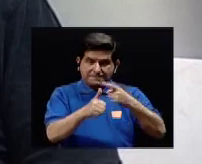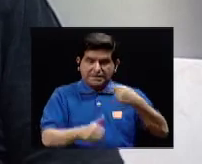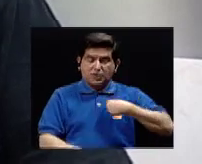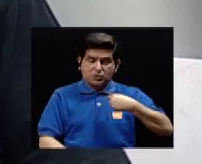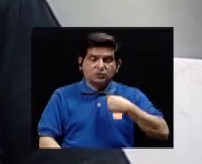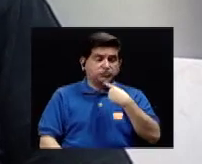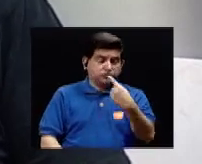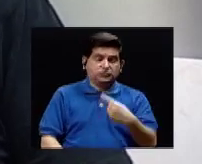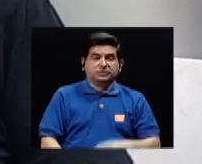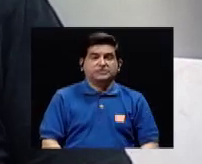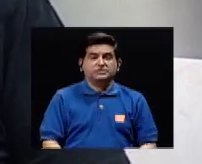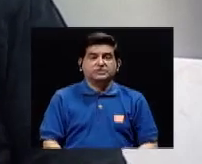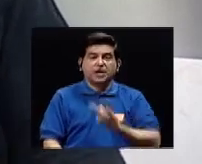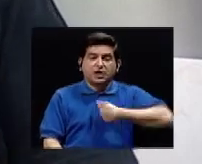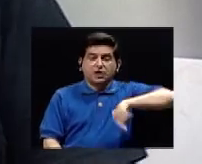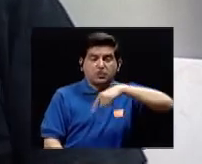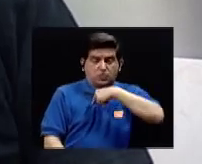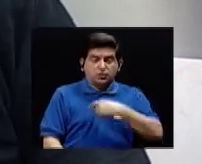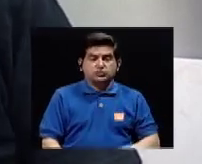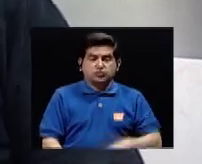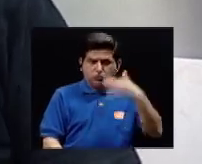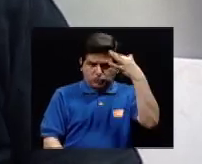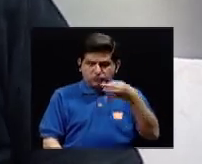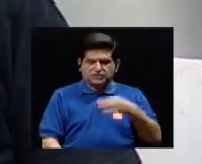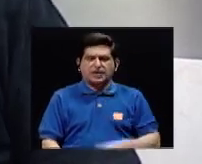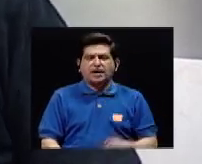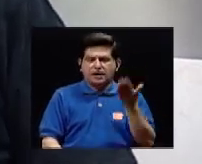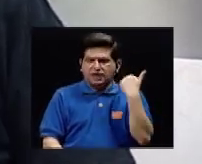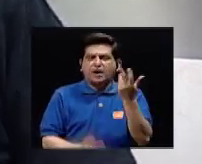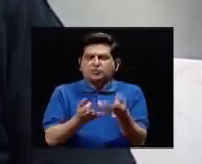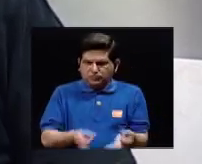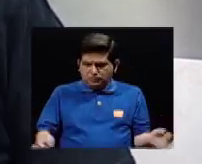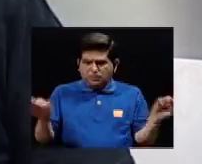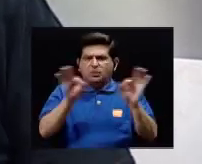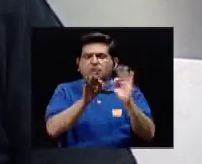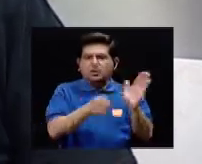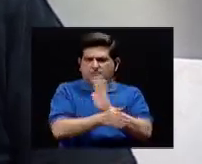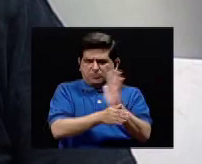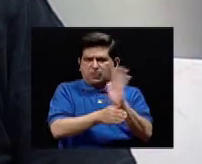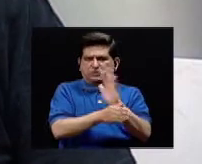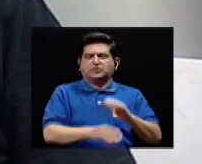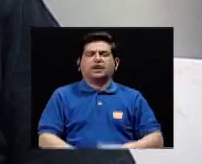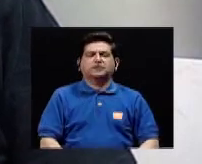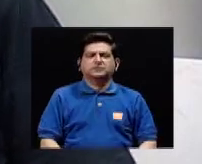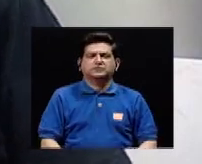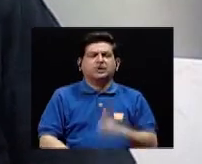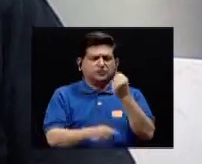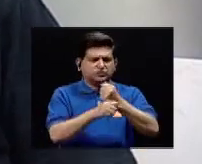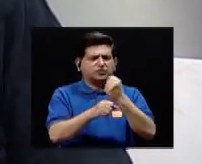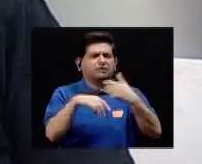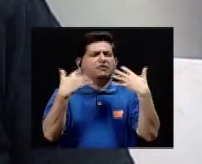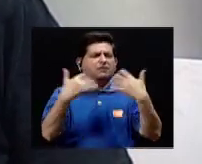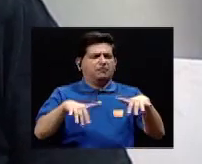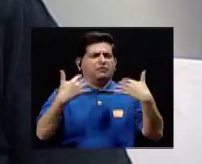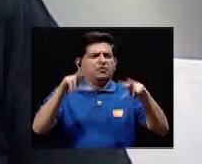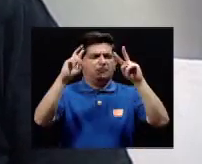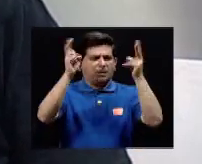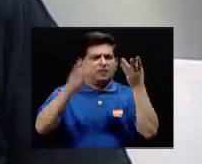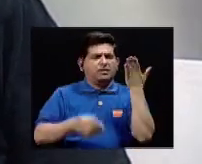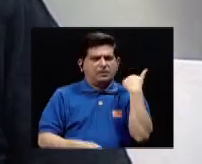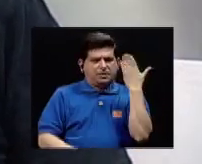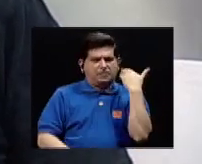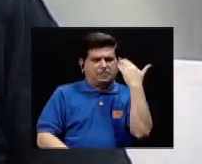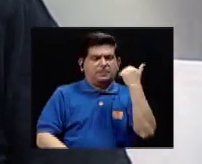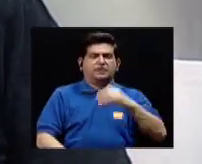yo quisiera decir que nosotros creemos mucho que el audio es muy importante en una película, es decir, se trabaja muchísimo en el tema del audio,